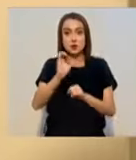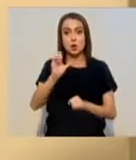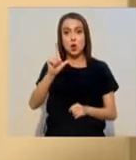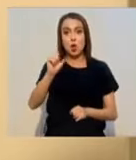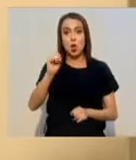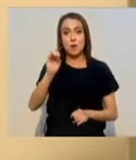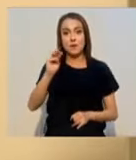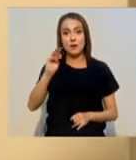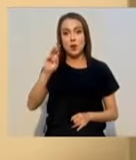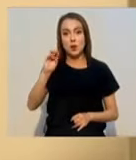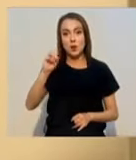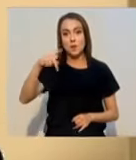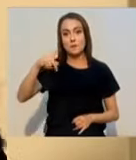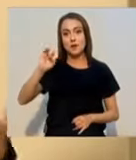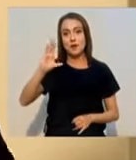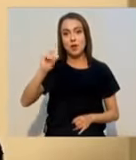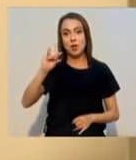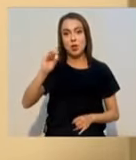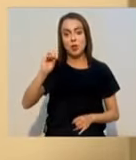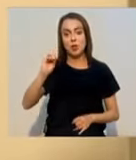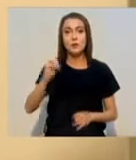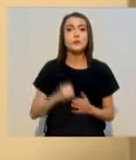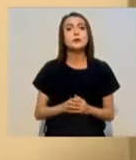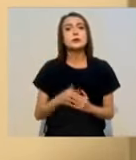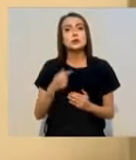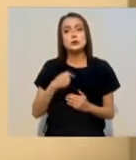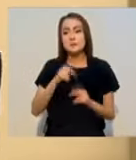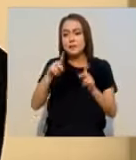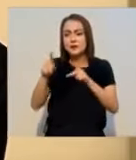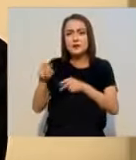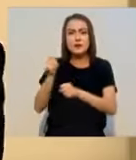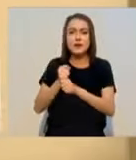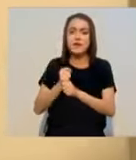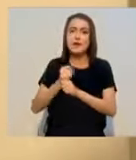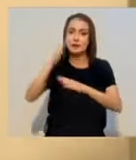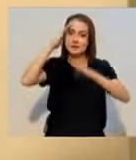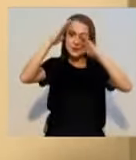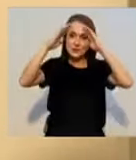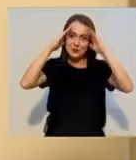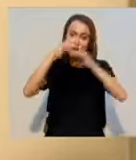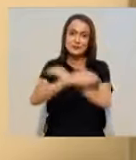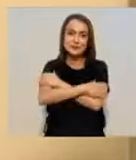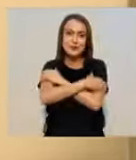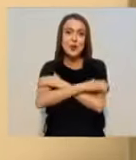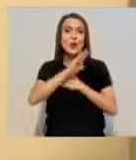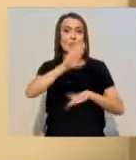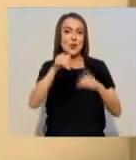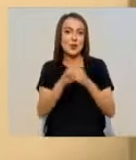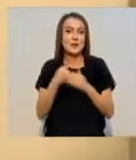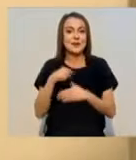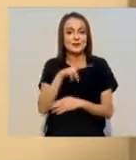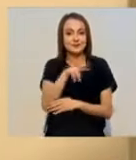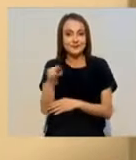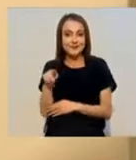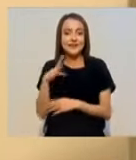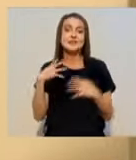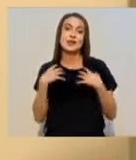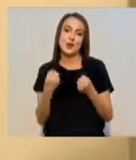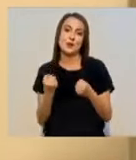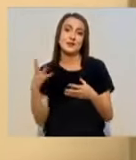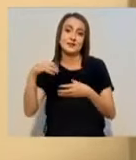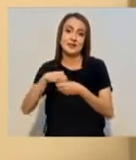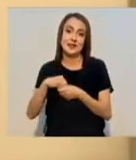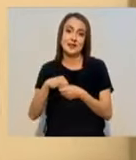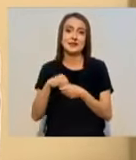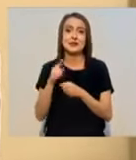Clodomiro Picado, a cuyo personal le envío un caluroso saludo, al igual que todos mis colegas del área de salud que están